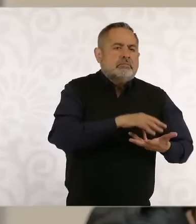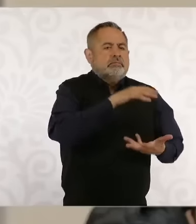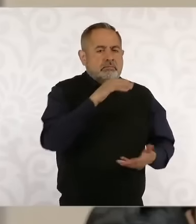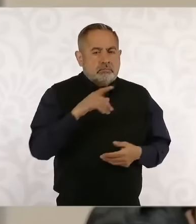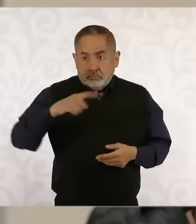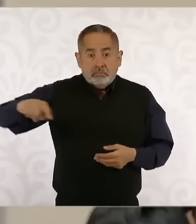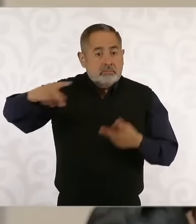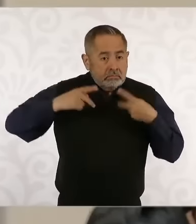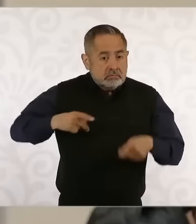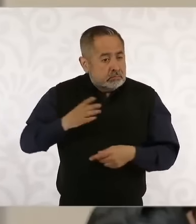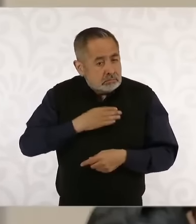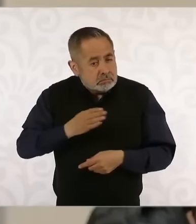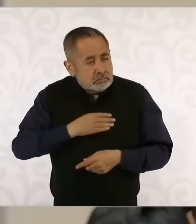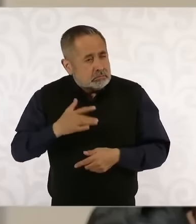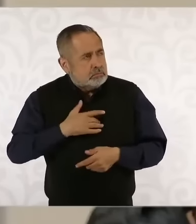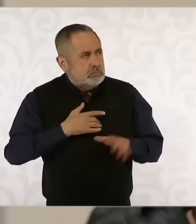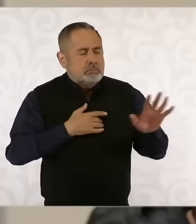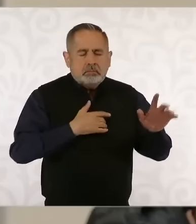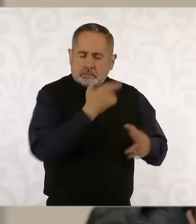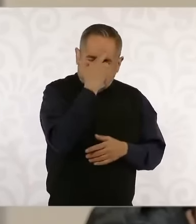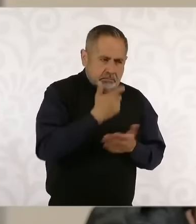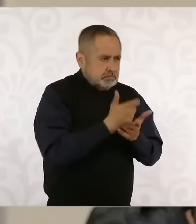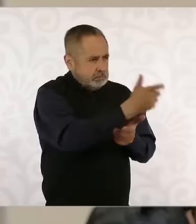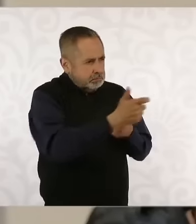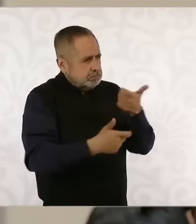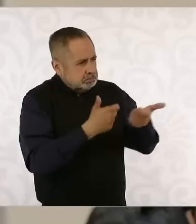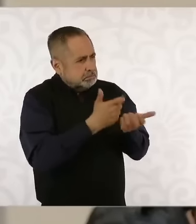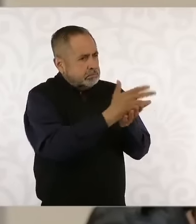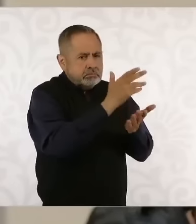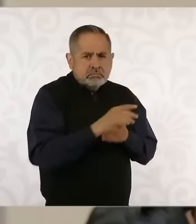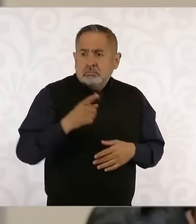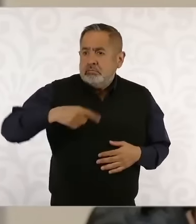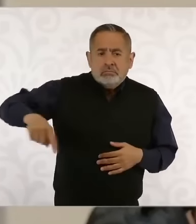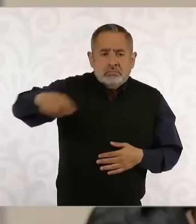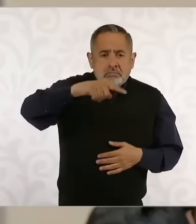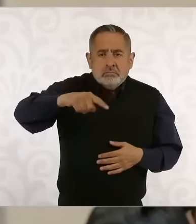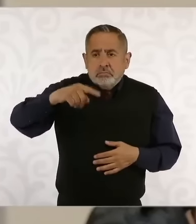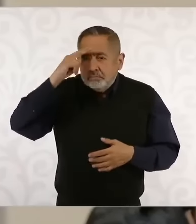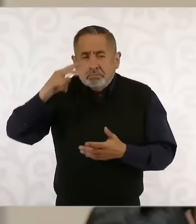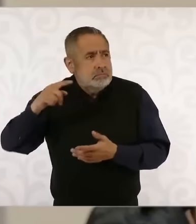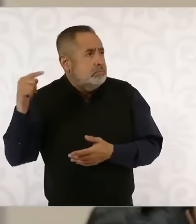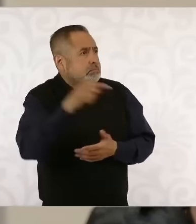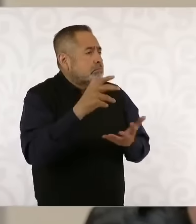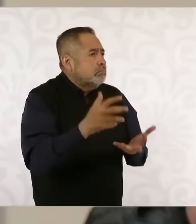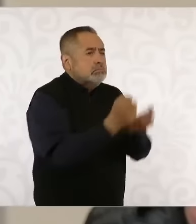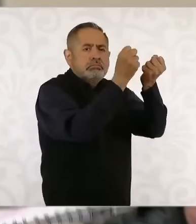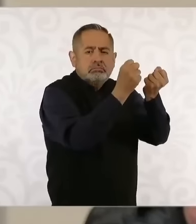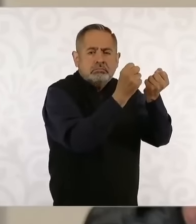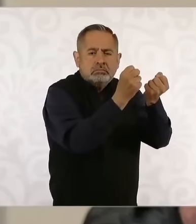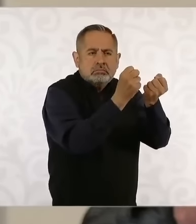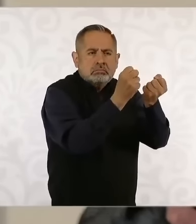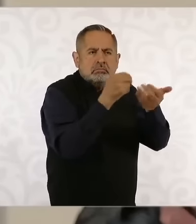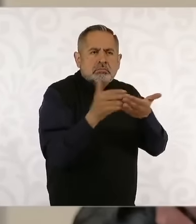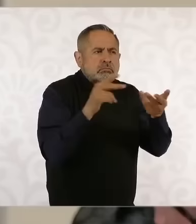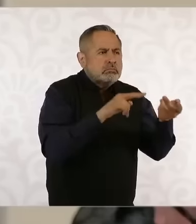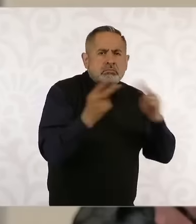debo tanto. Y así fue como el país, México, salvó a Salinas y Rocha. Y ahora se está dando